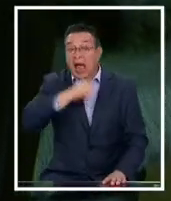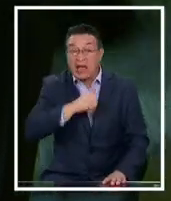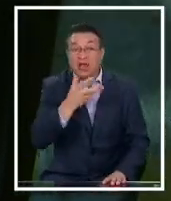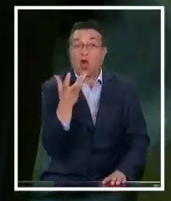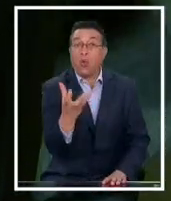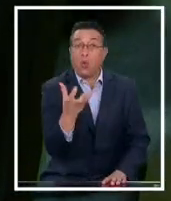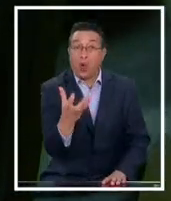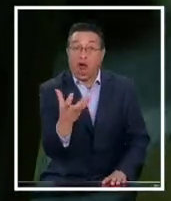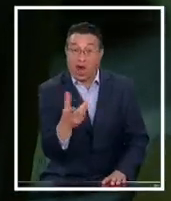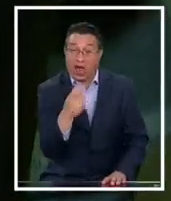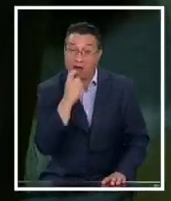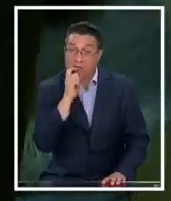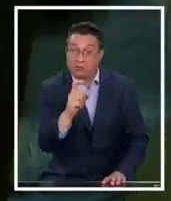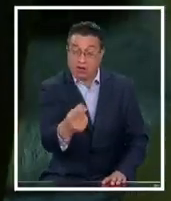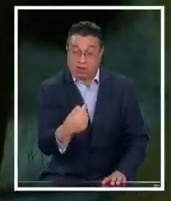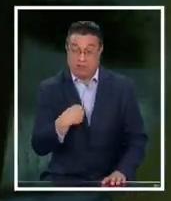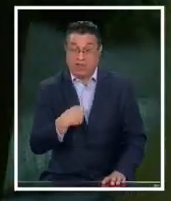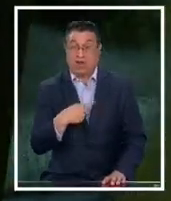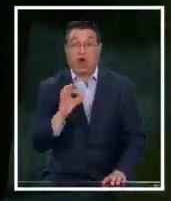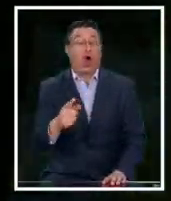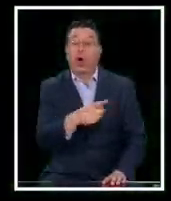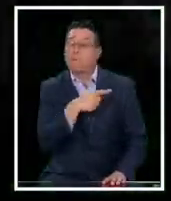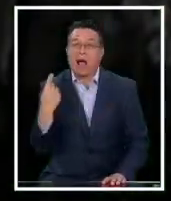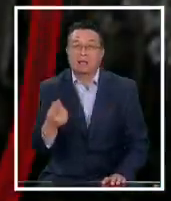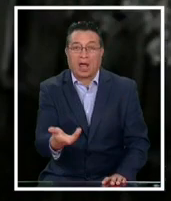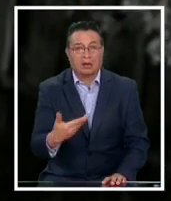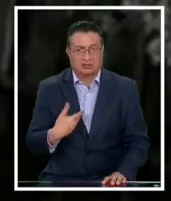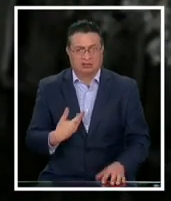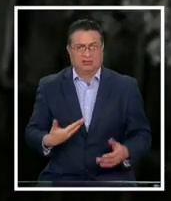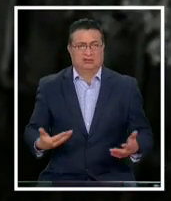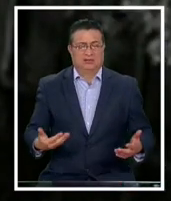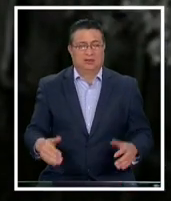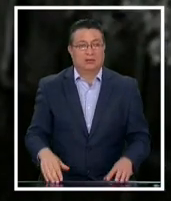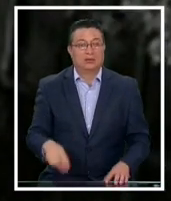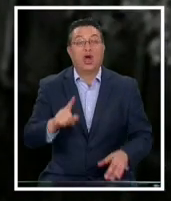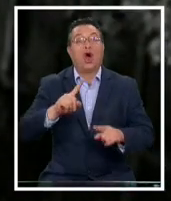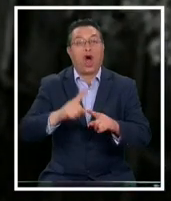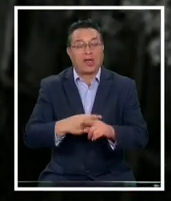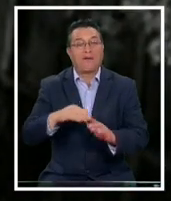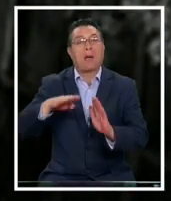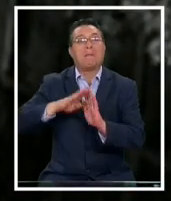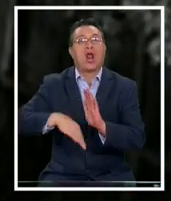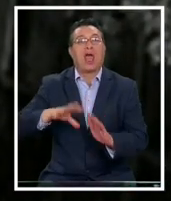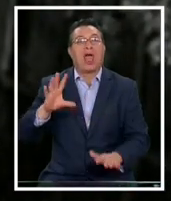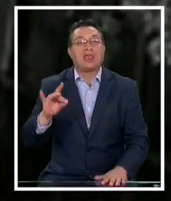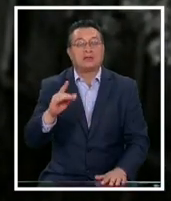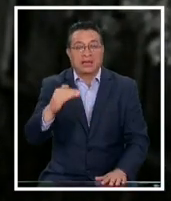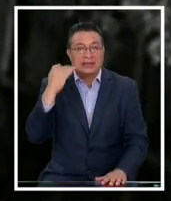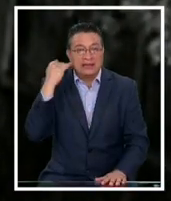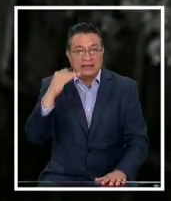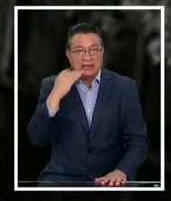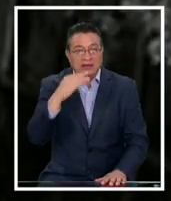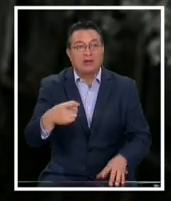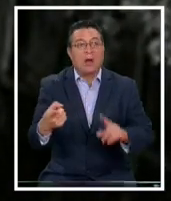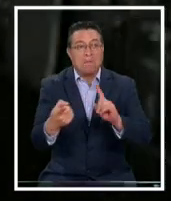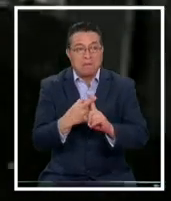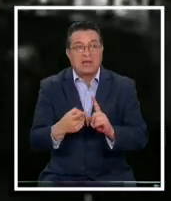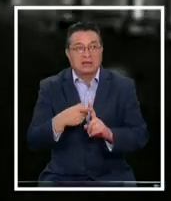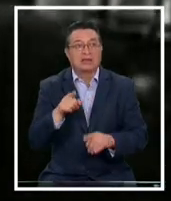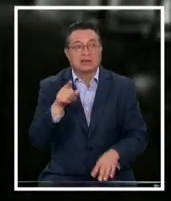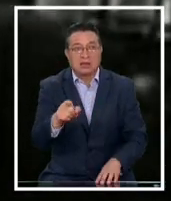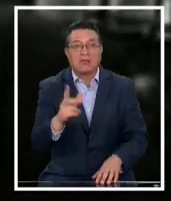weona, perdón, o te mato. Otra vez un menor, otra vez un niño participando de un